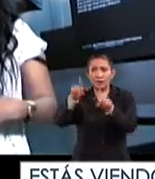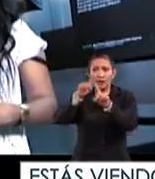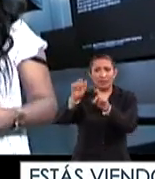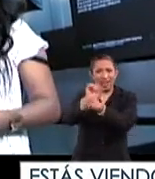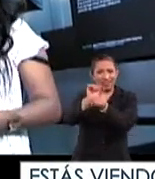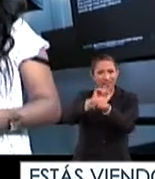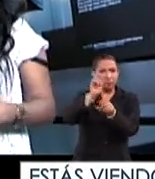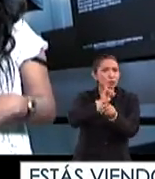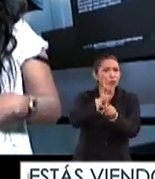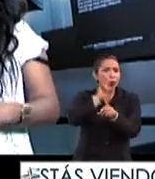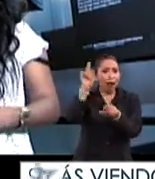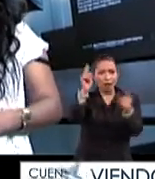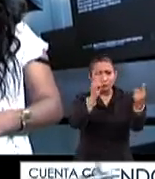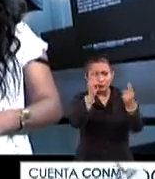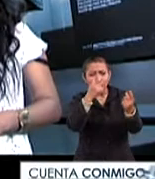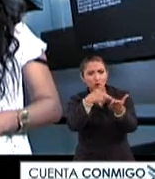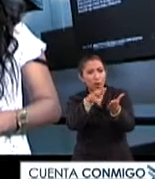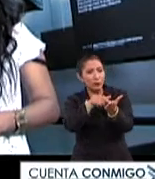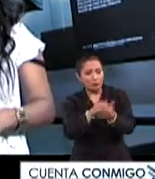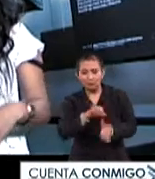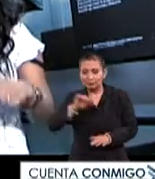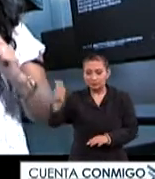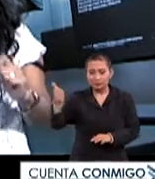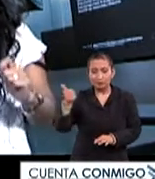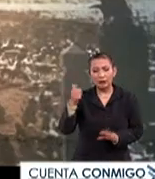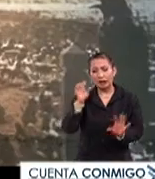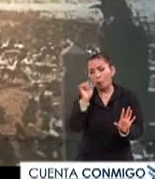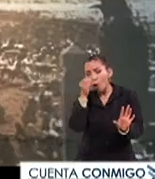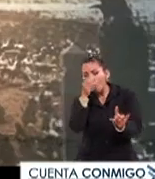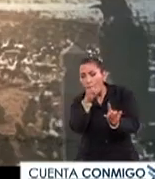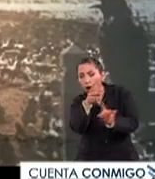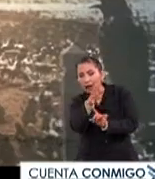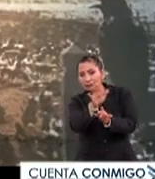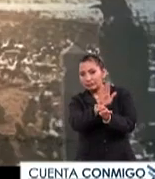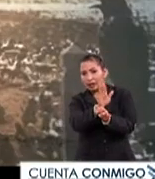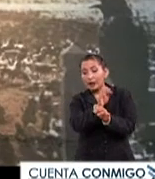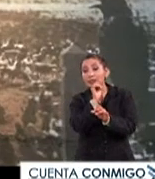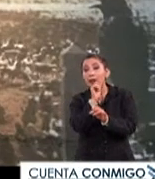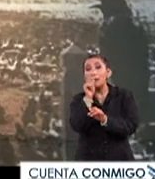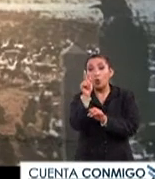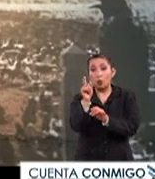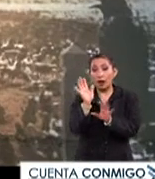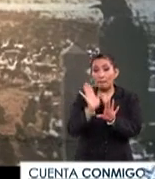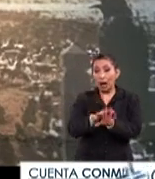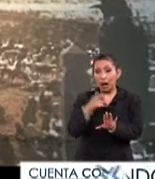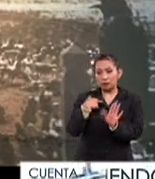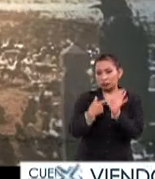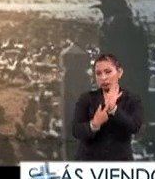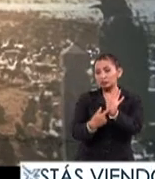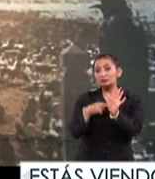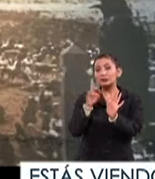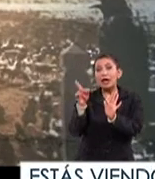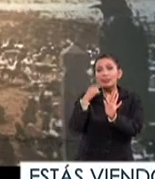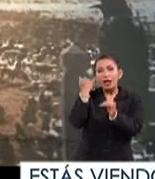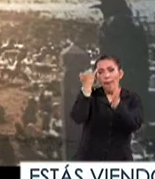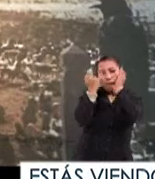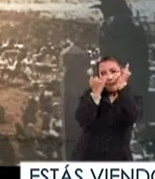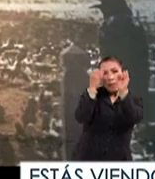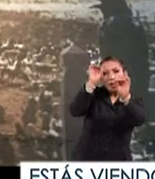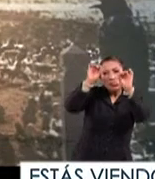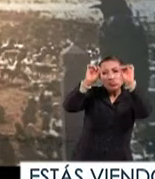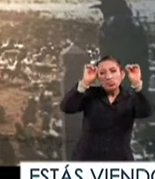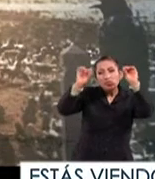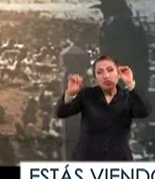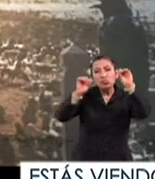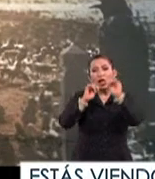trabajó. También otras, el detalle que tiene en su cine también es una de las cosas que más lo destacan, el detalle y el ingenio, ¿no?